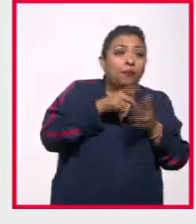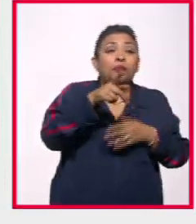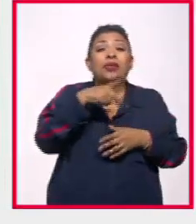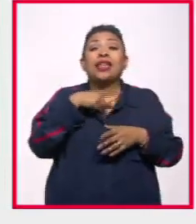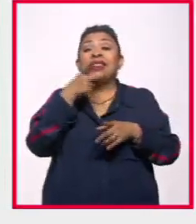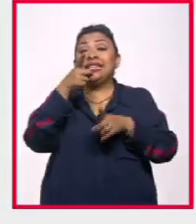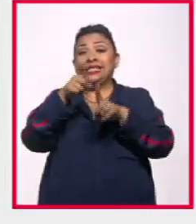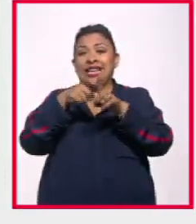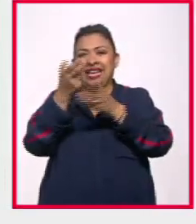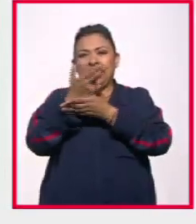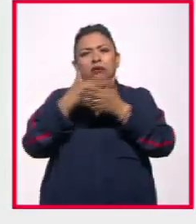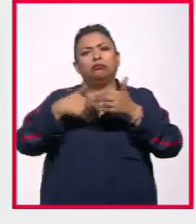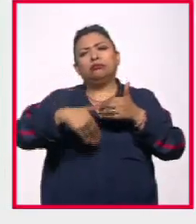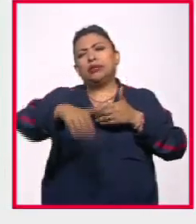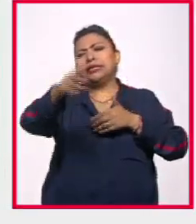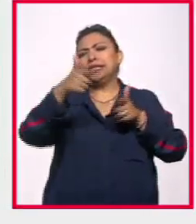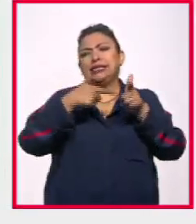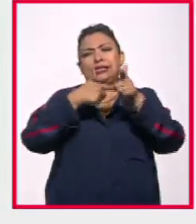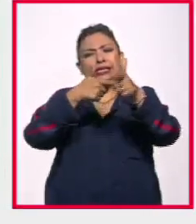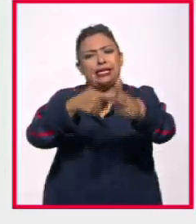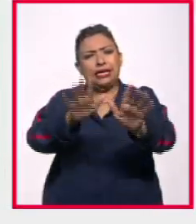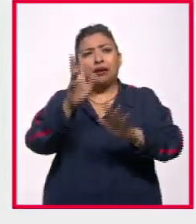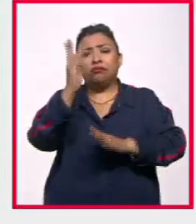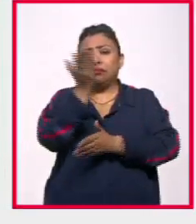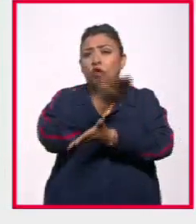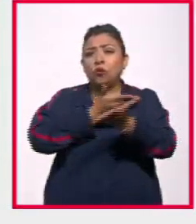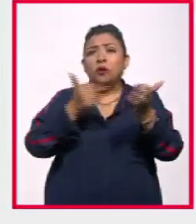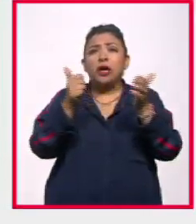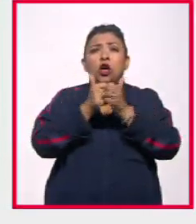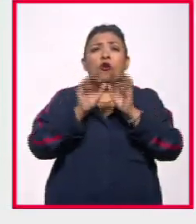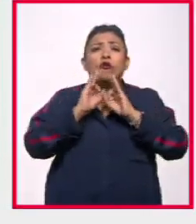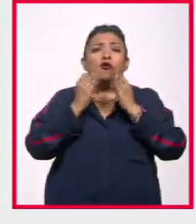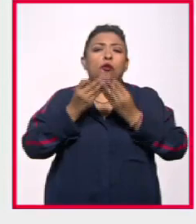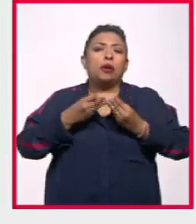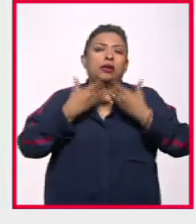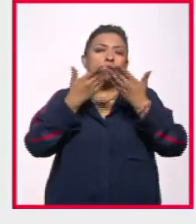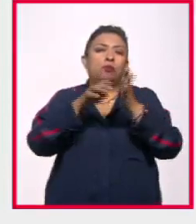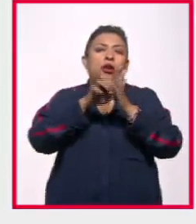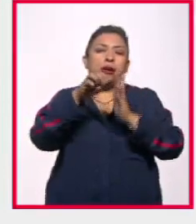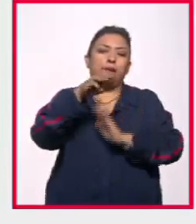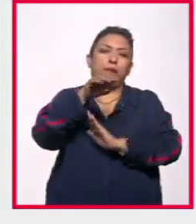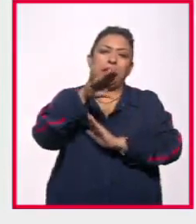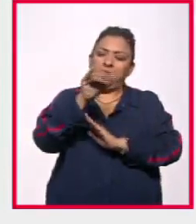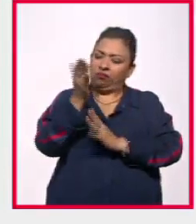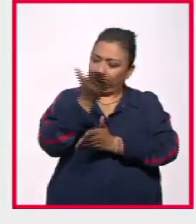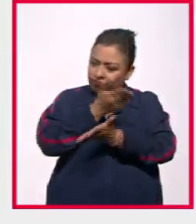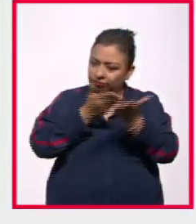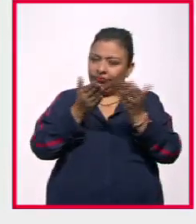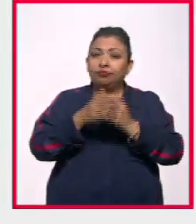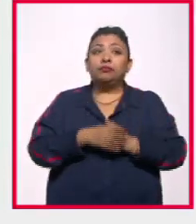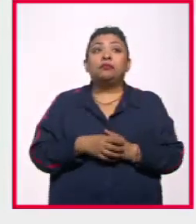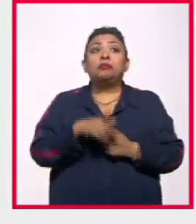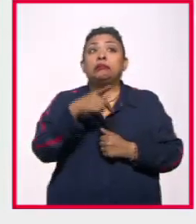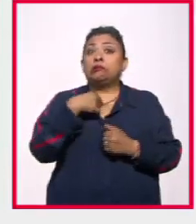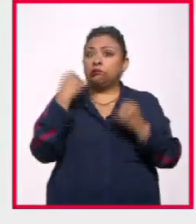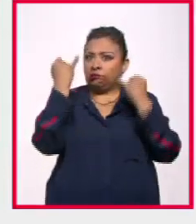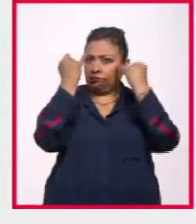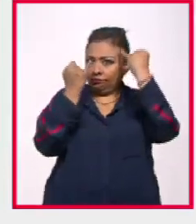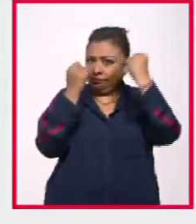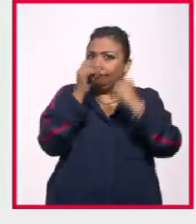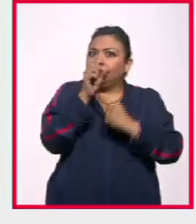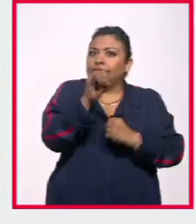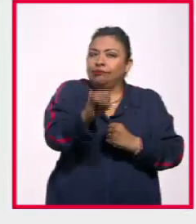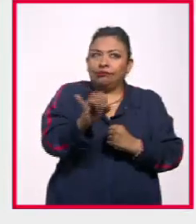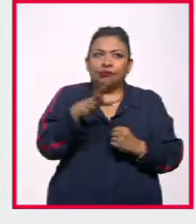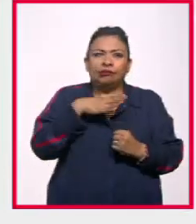caricatura continuará por mucho tiempo y que convivirá con expresiones como los memes. Son muy ingeniosos,